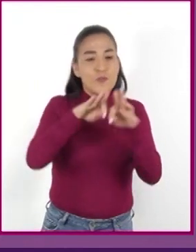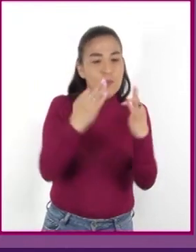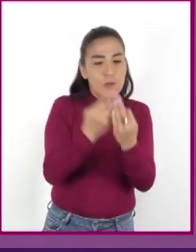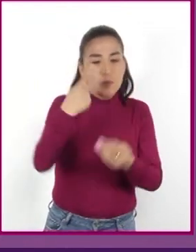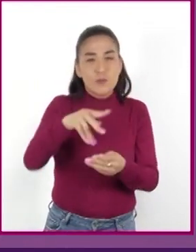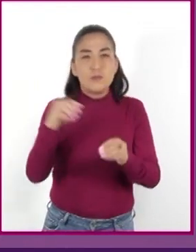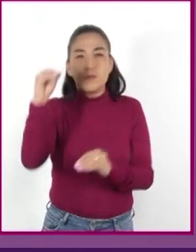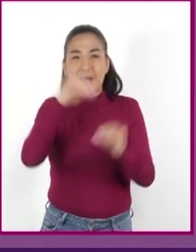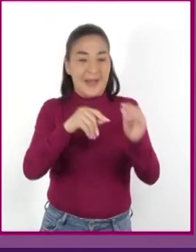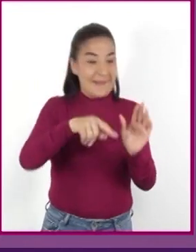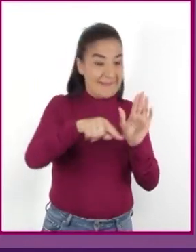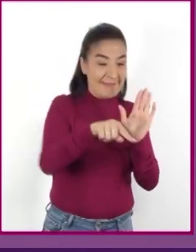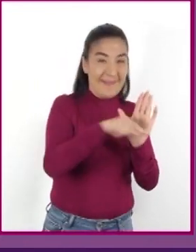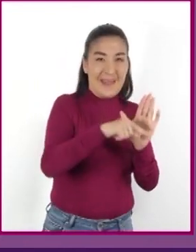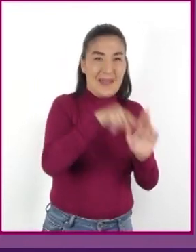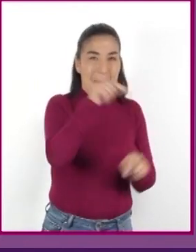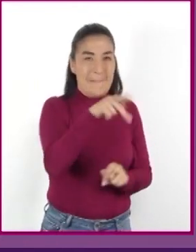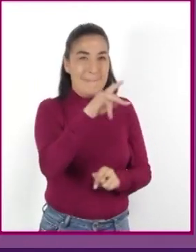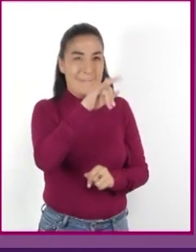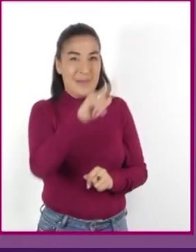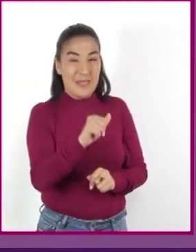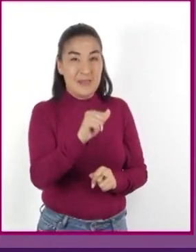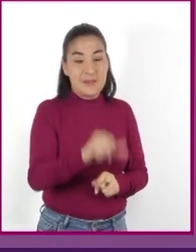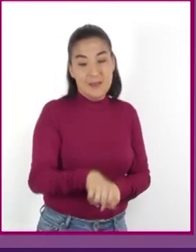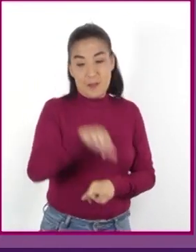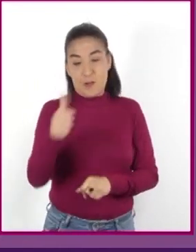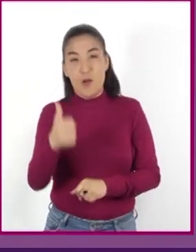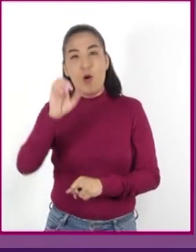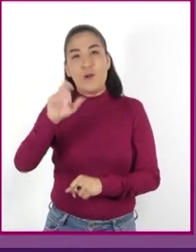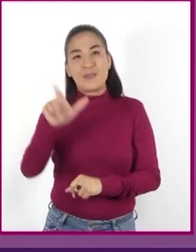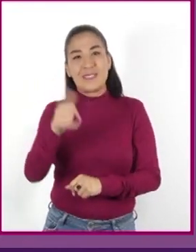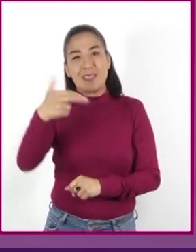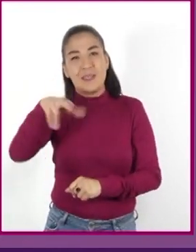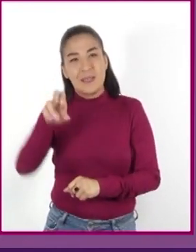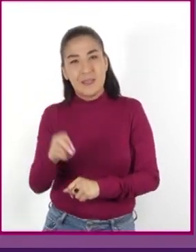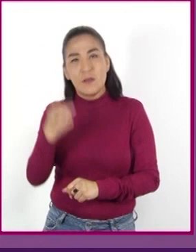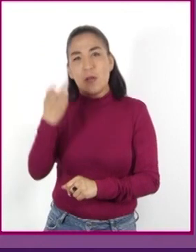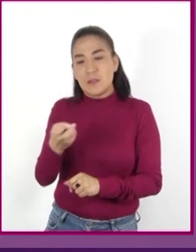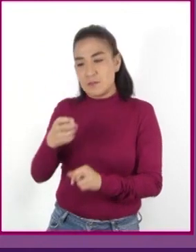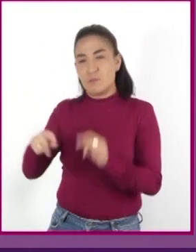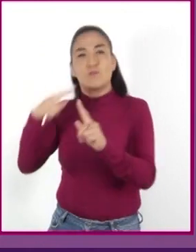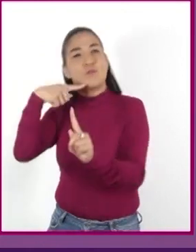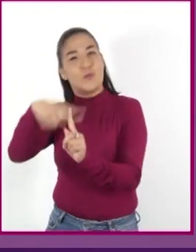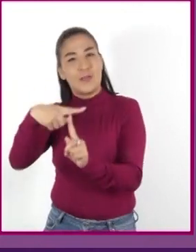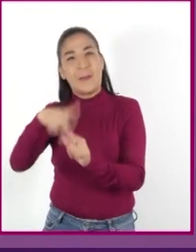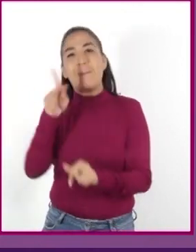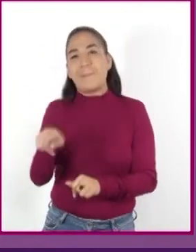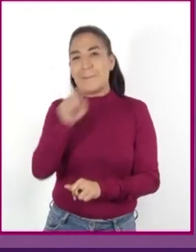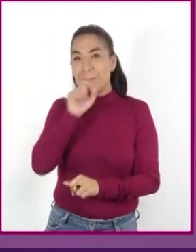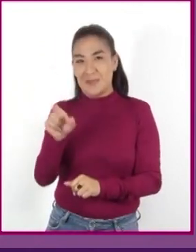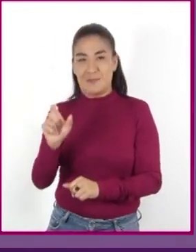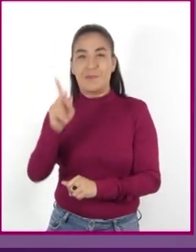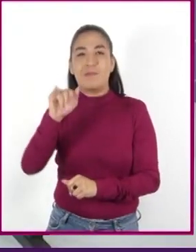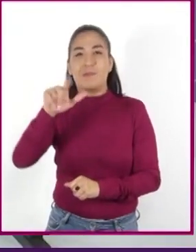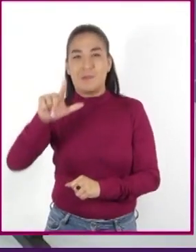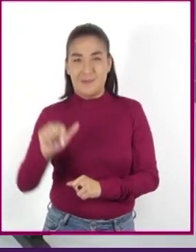en el polo negativo de la pila, mientras que los de oxígeno lo hacen en el polo positivo.